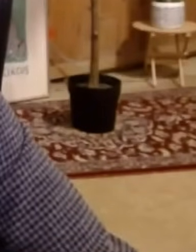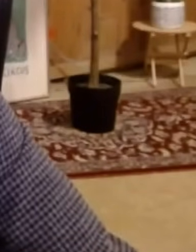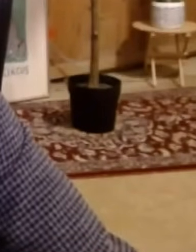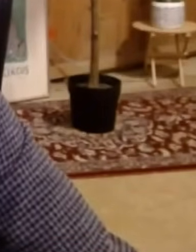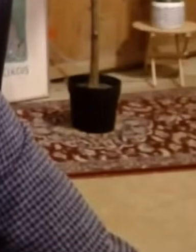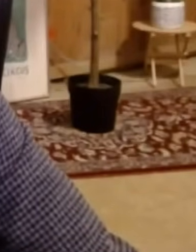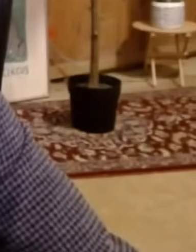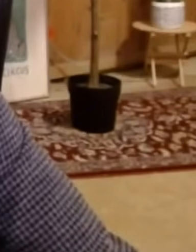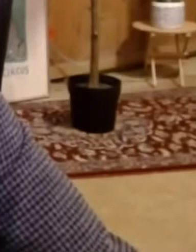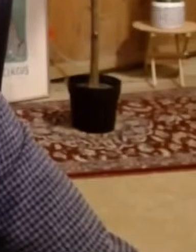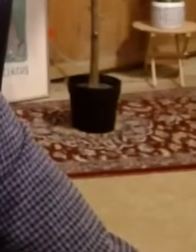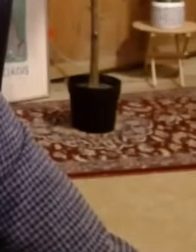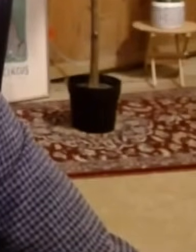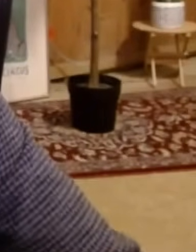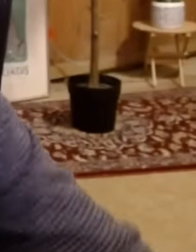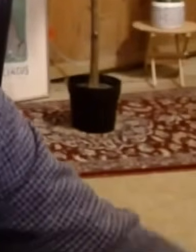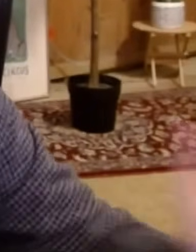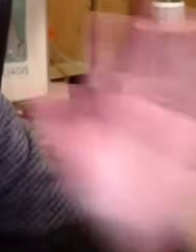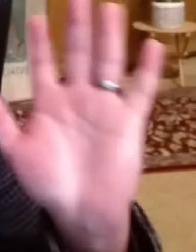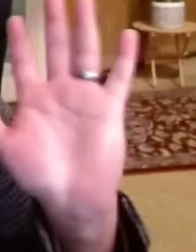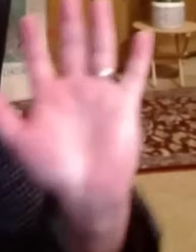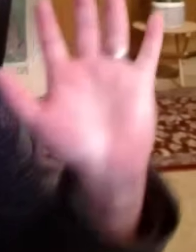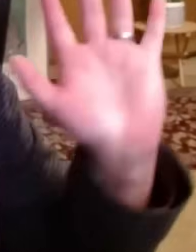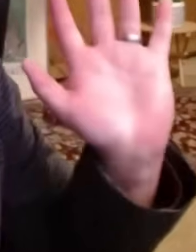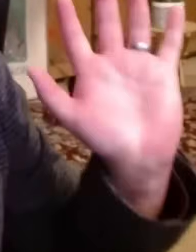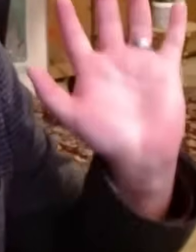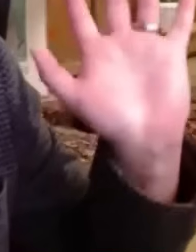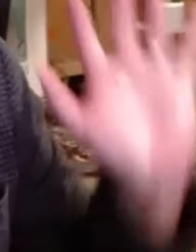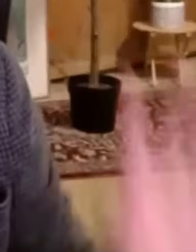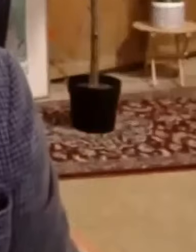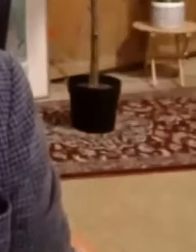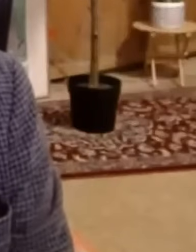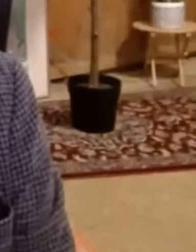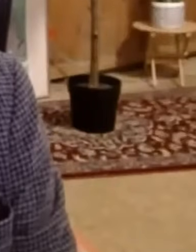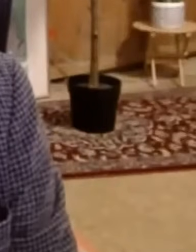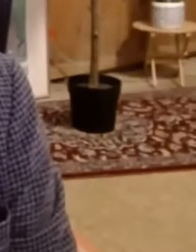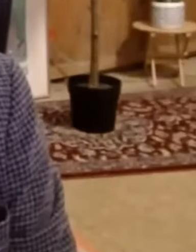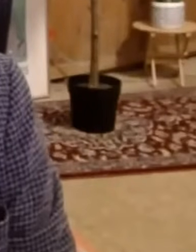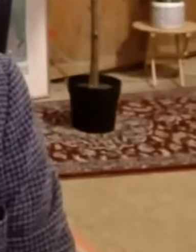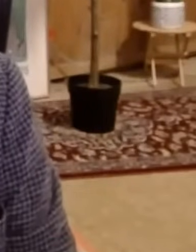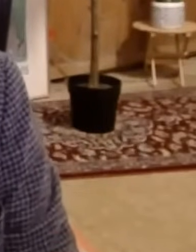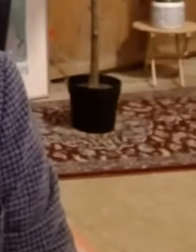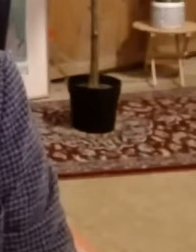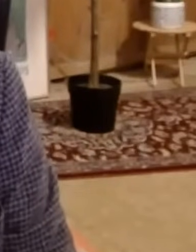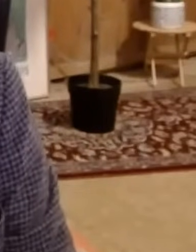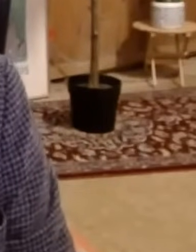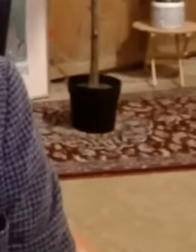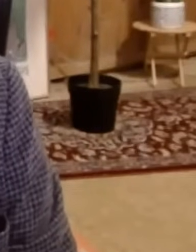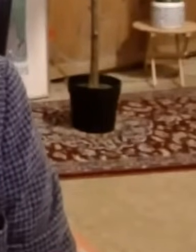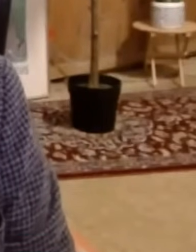y pues a lo mejor me marcaron, pero pudo haber sido otra persona, ¿no? O sea, pudo haber sido cualquier otra